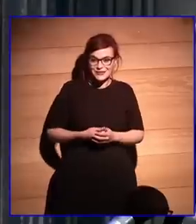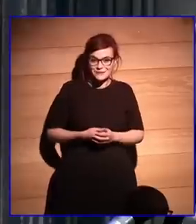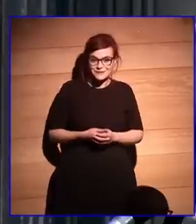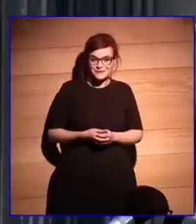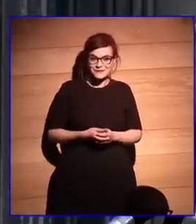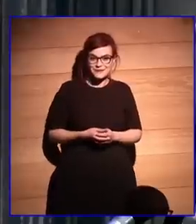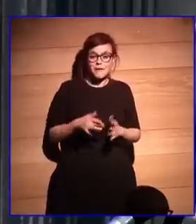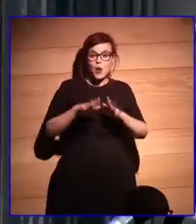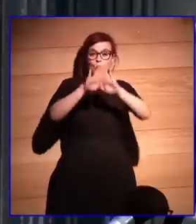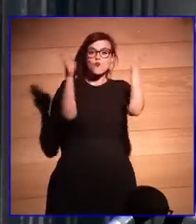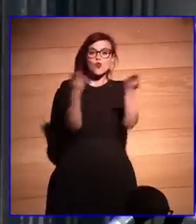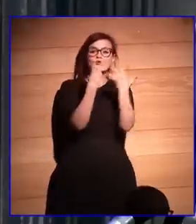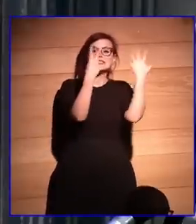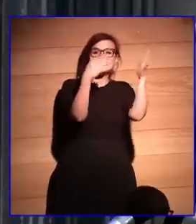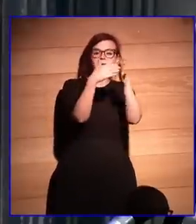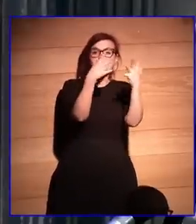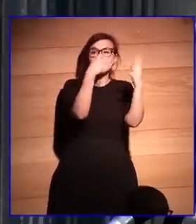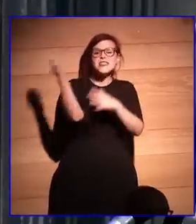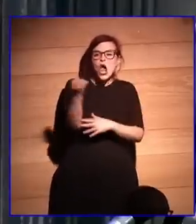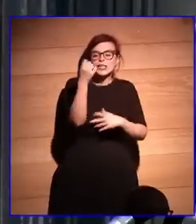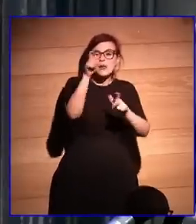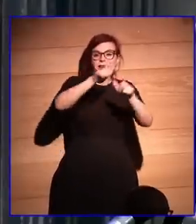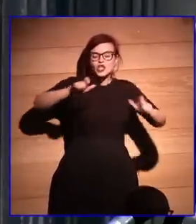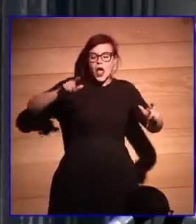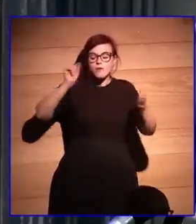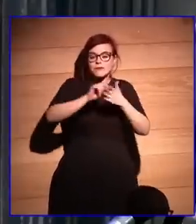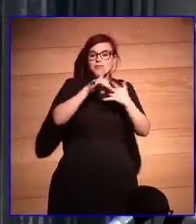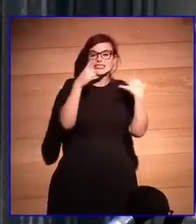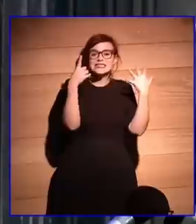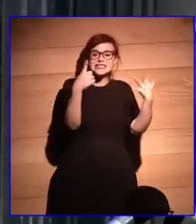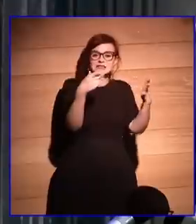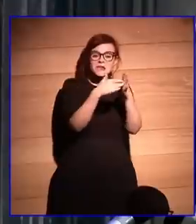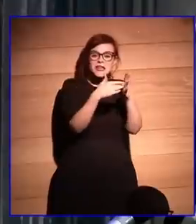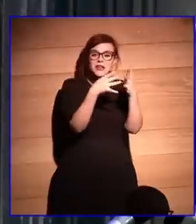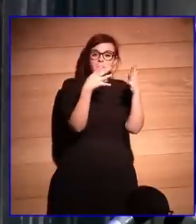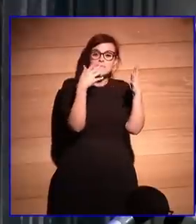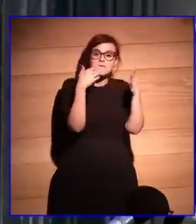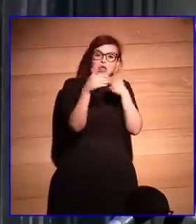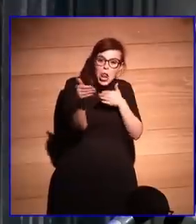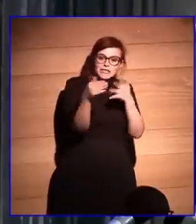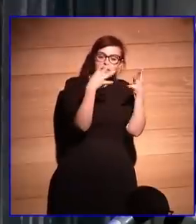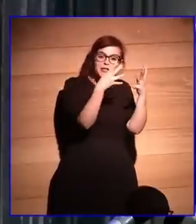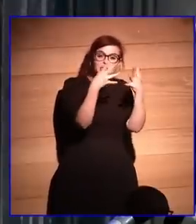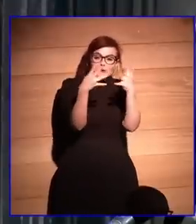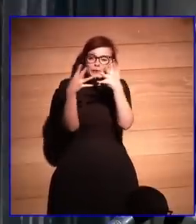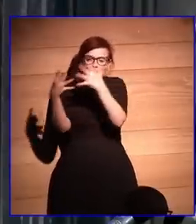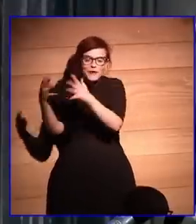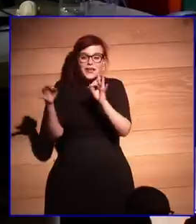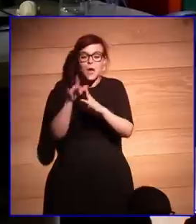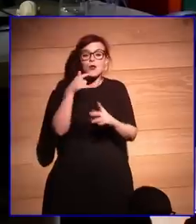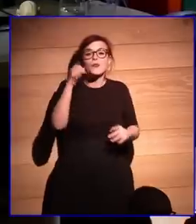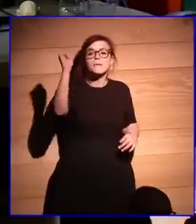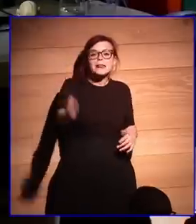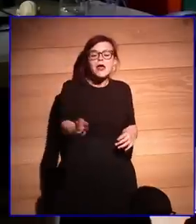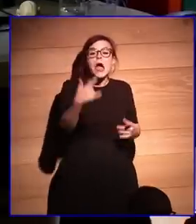Es decir, en el mundo hay 7.000 millones de personas y de repente hay 6.000 millones... Ya, 900, pero, hombre, no. Pero igual has matado